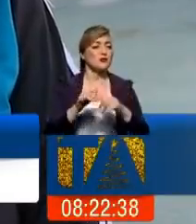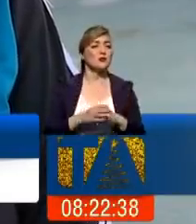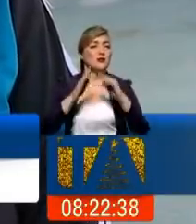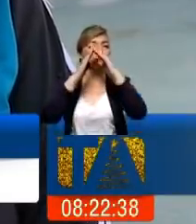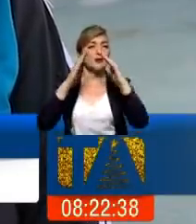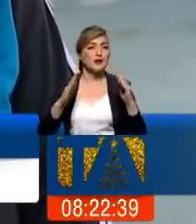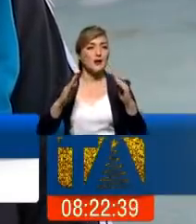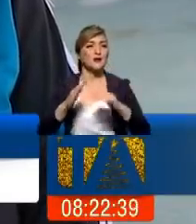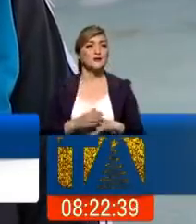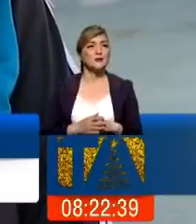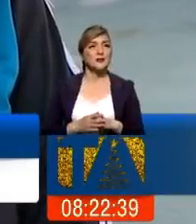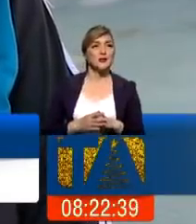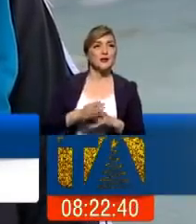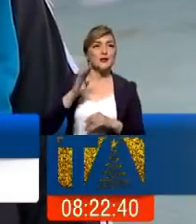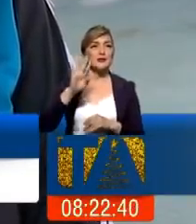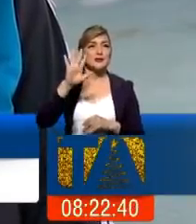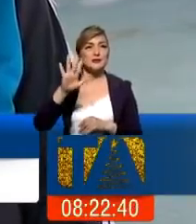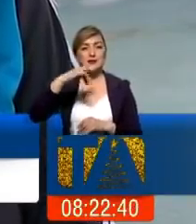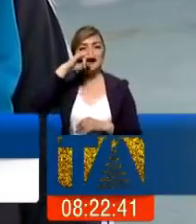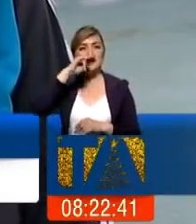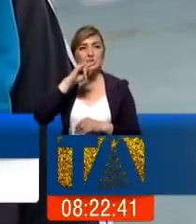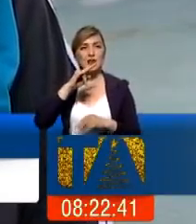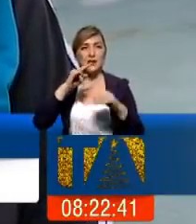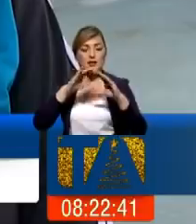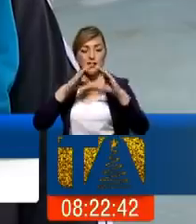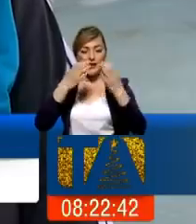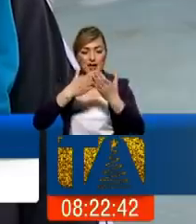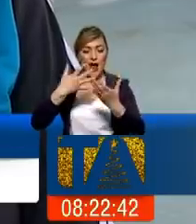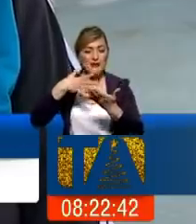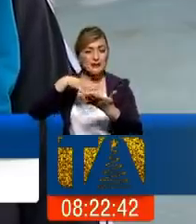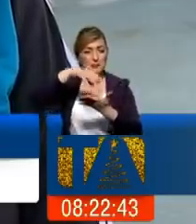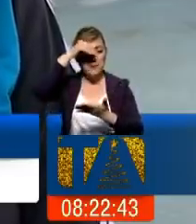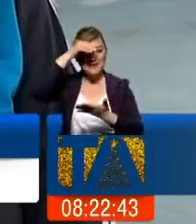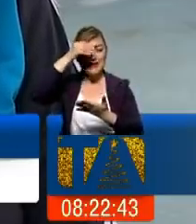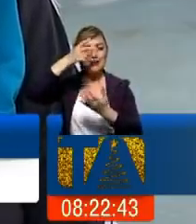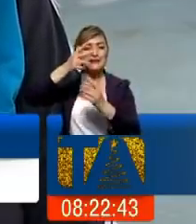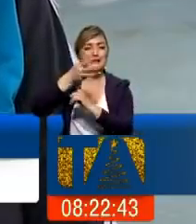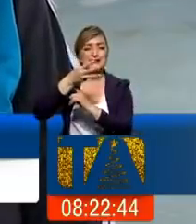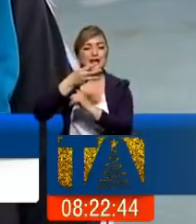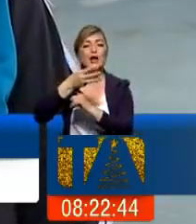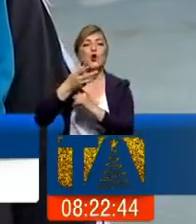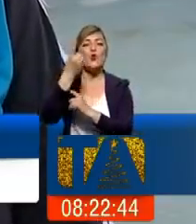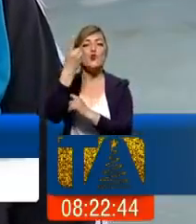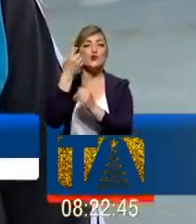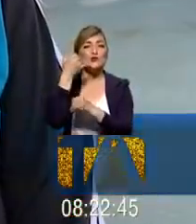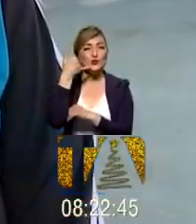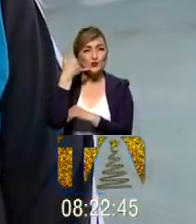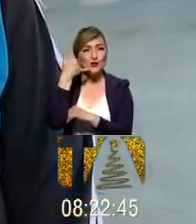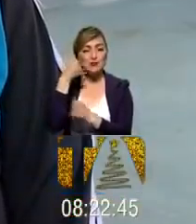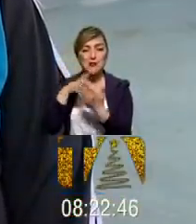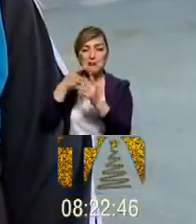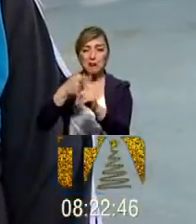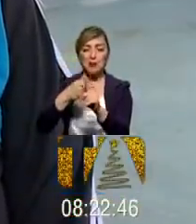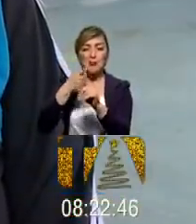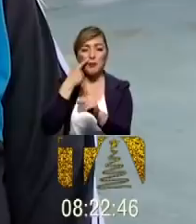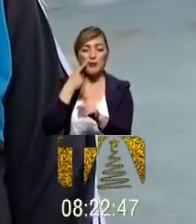que tienen que recibir las clases de un solo celular. Que este celular a su vez ha sido sacado a crédito